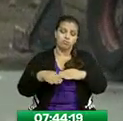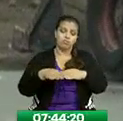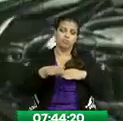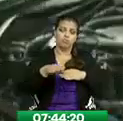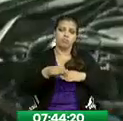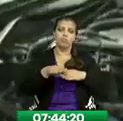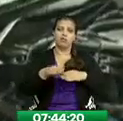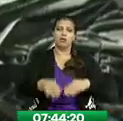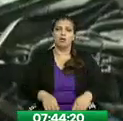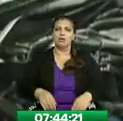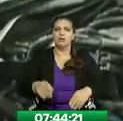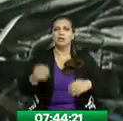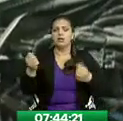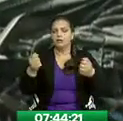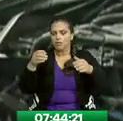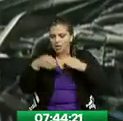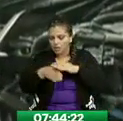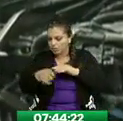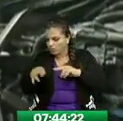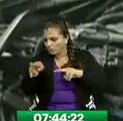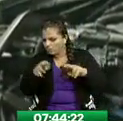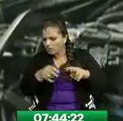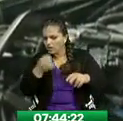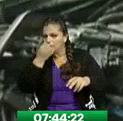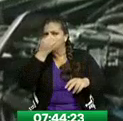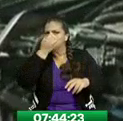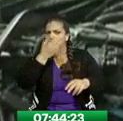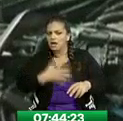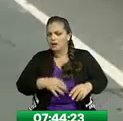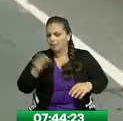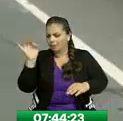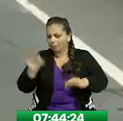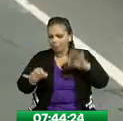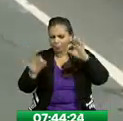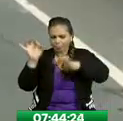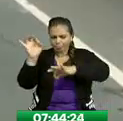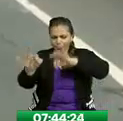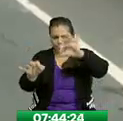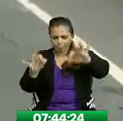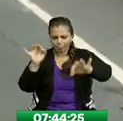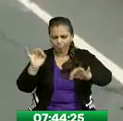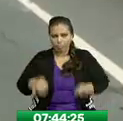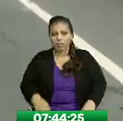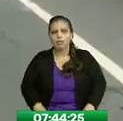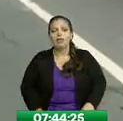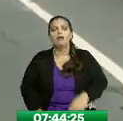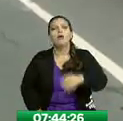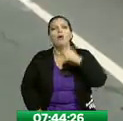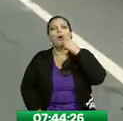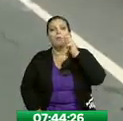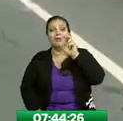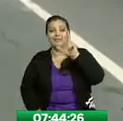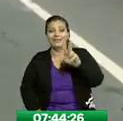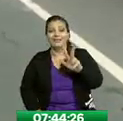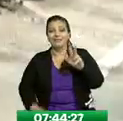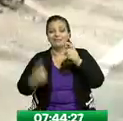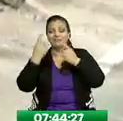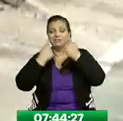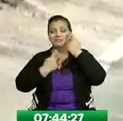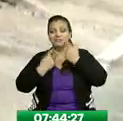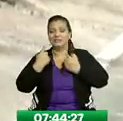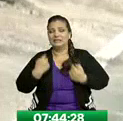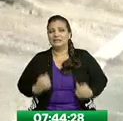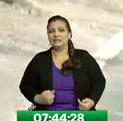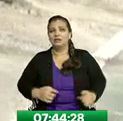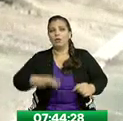interior había huellas de sangre y las bolsas de aire explotaron. Los otros 3 ocupantes aún permanecen en observación de los médicos. La